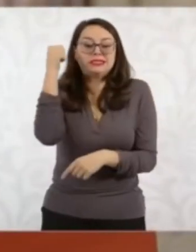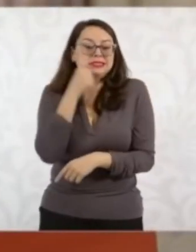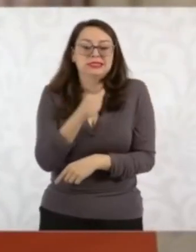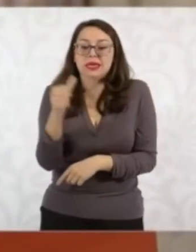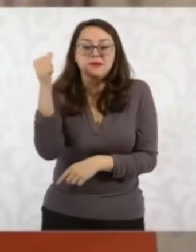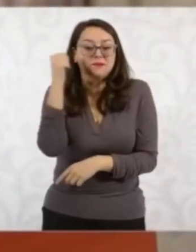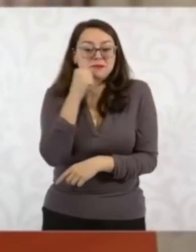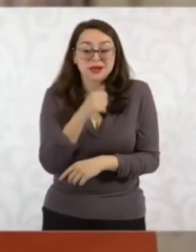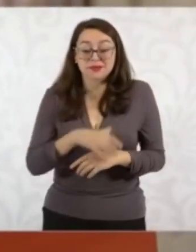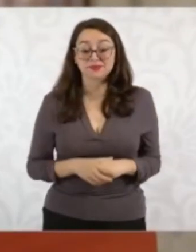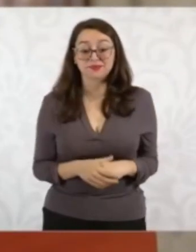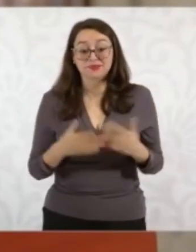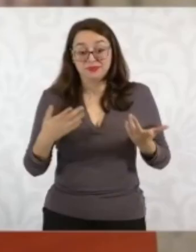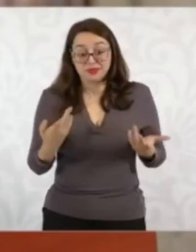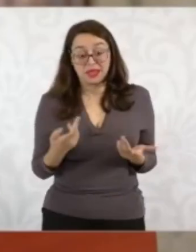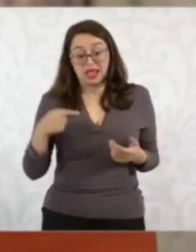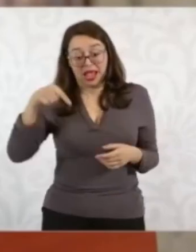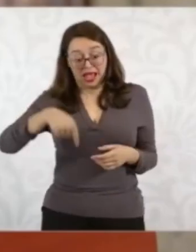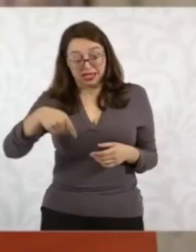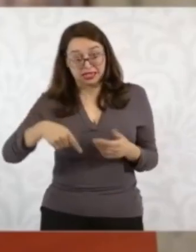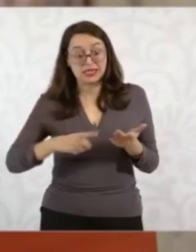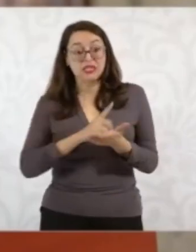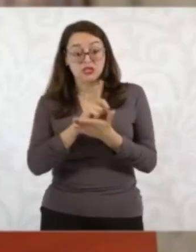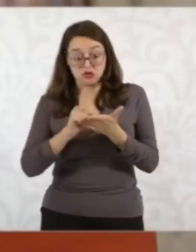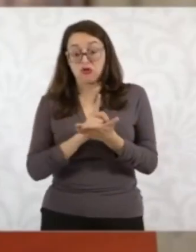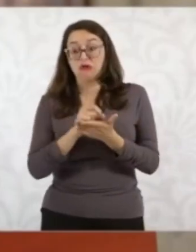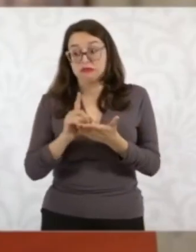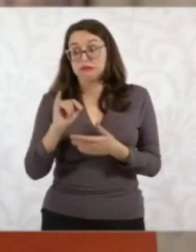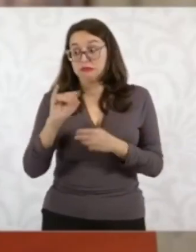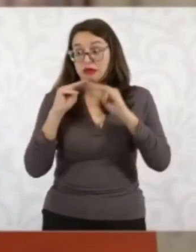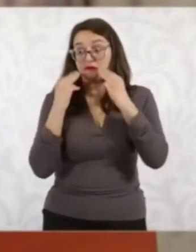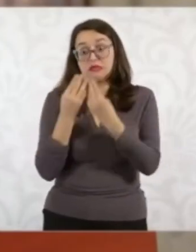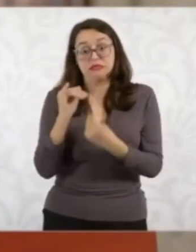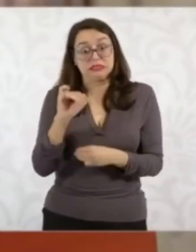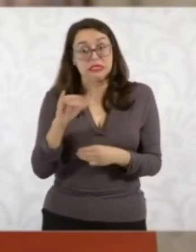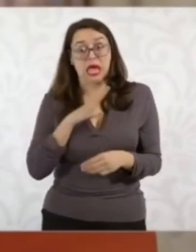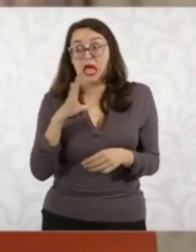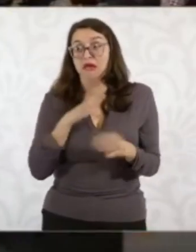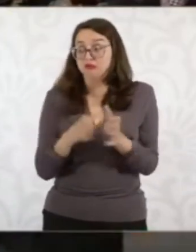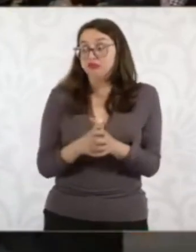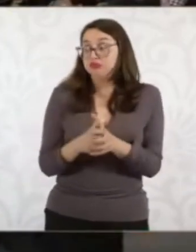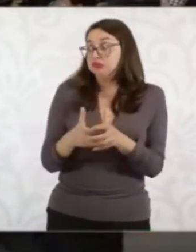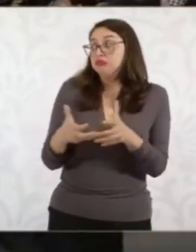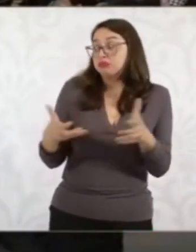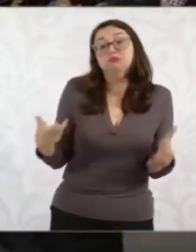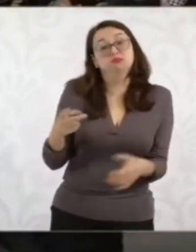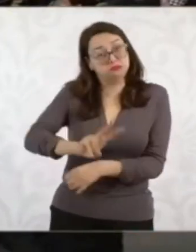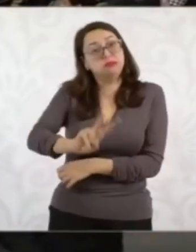lado, es que en México el narcotráfico también es creciente. Sigue más adelante, ¿no?